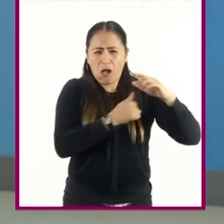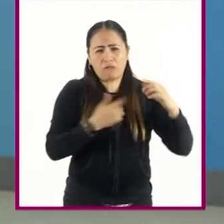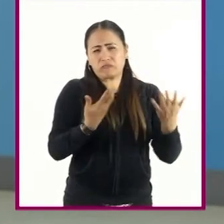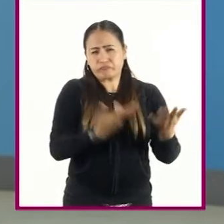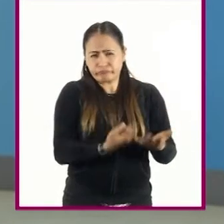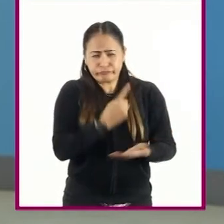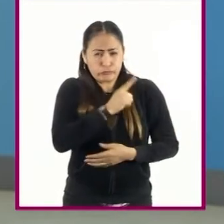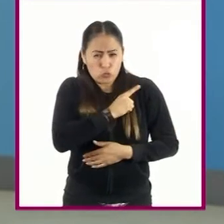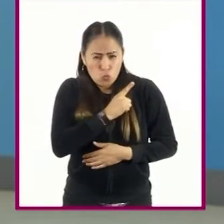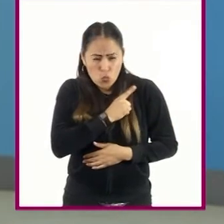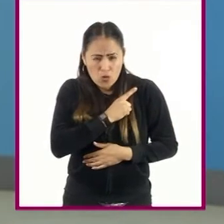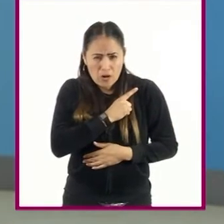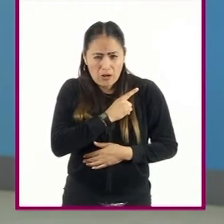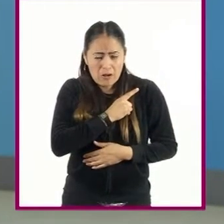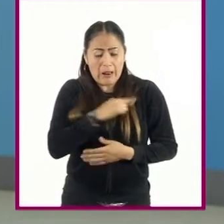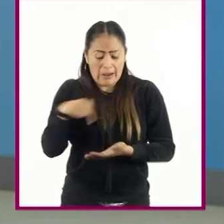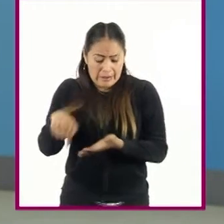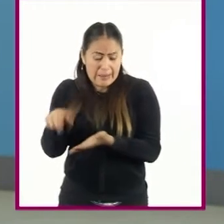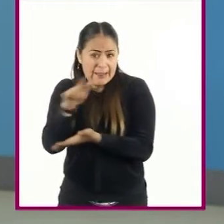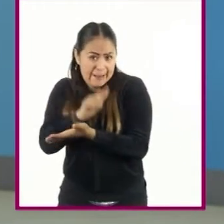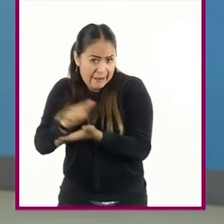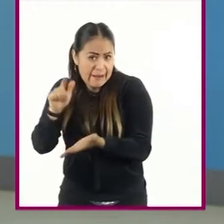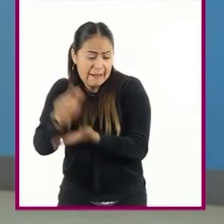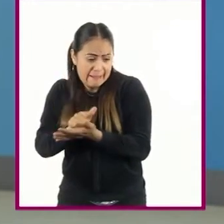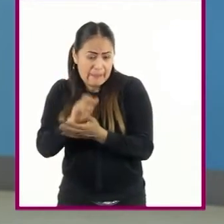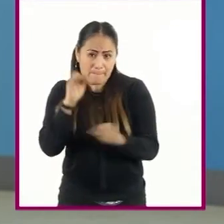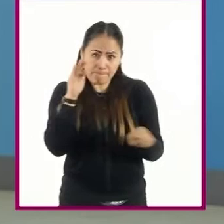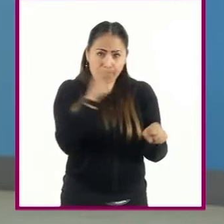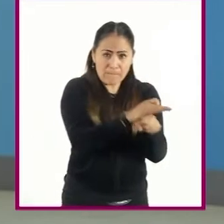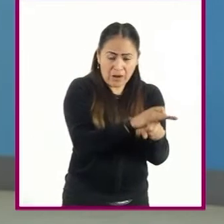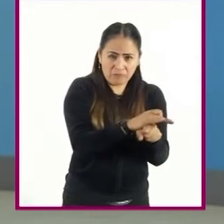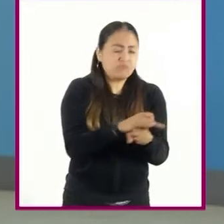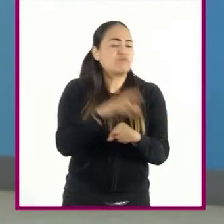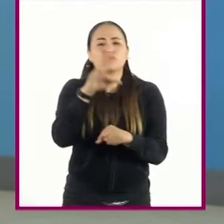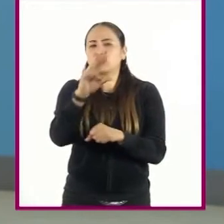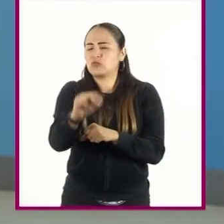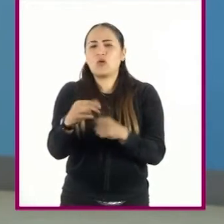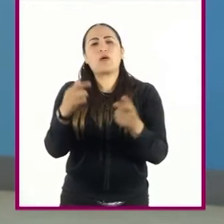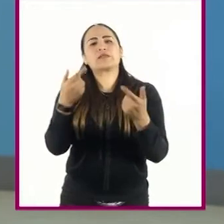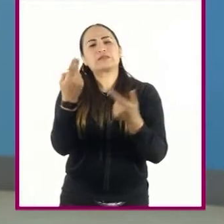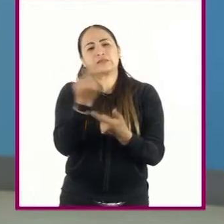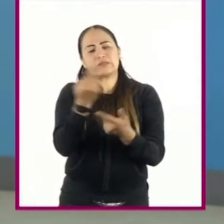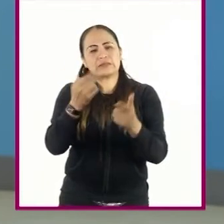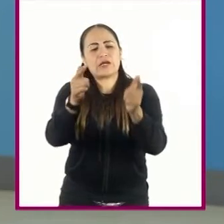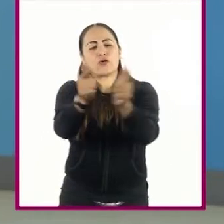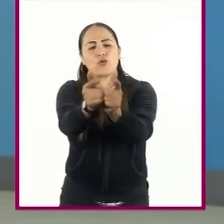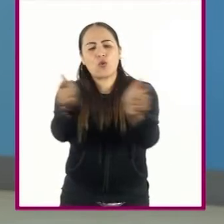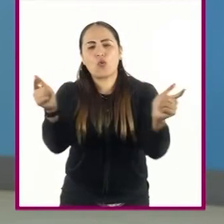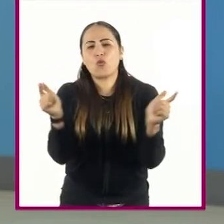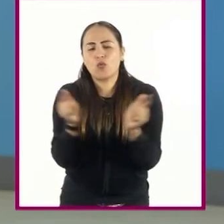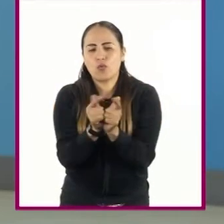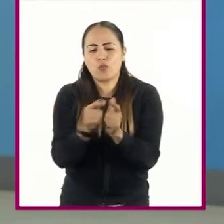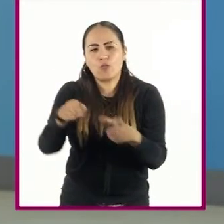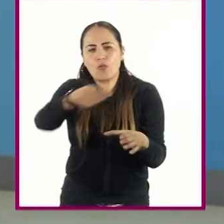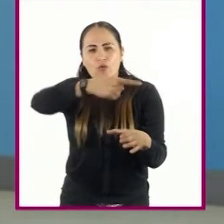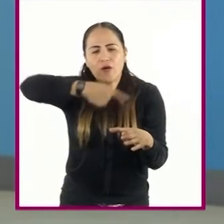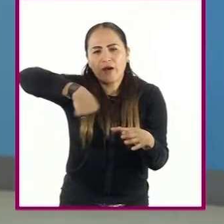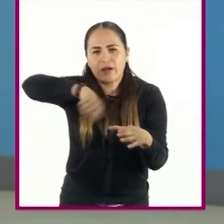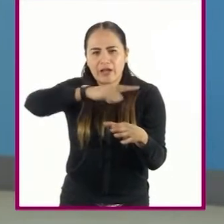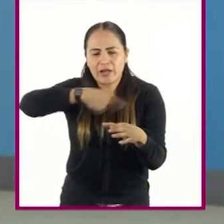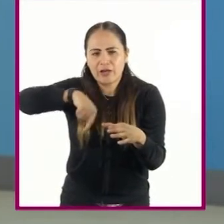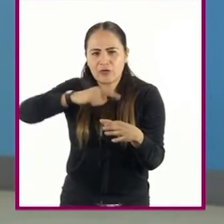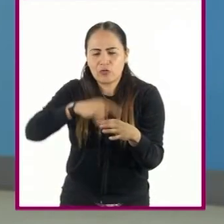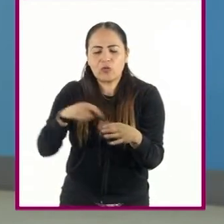es necesario que exista una ley que busque el bien común o el bienestar para todas las personas en su conjunto y